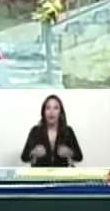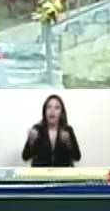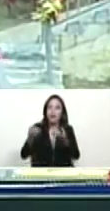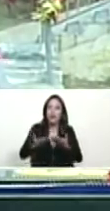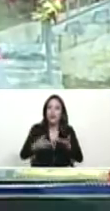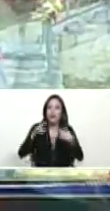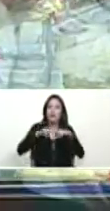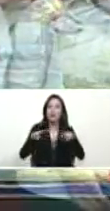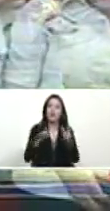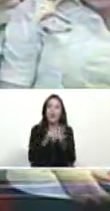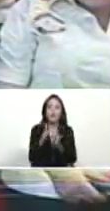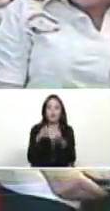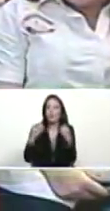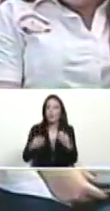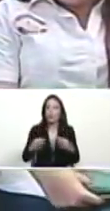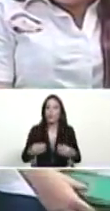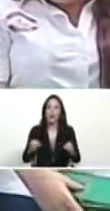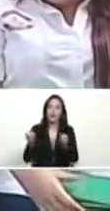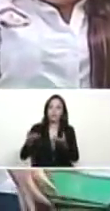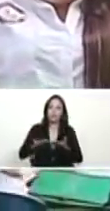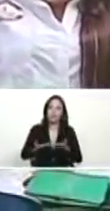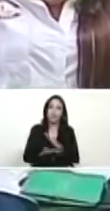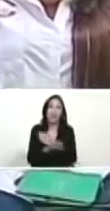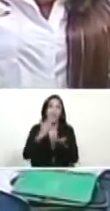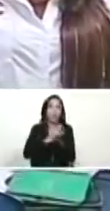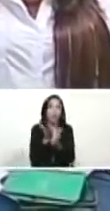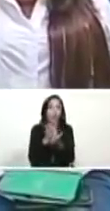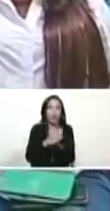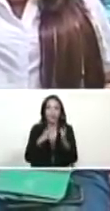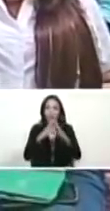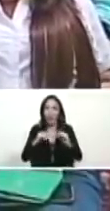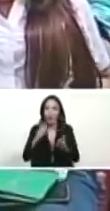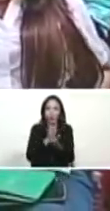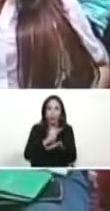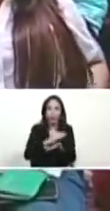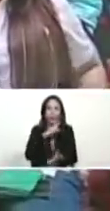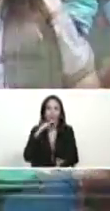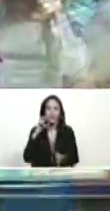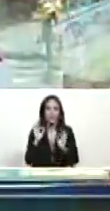¿Con qué? Con postre y todo, dice.